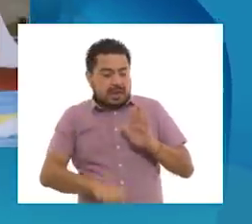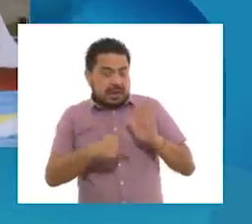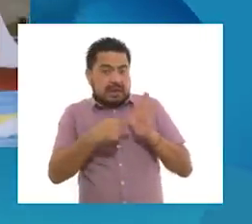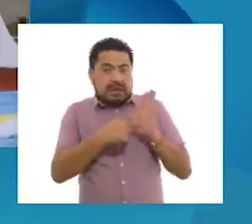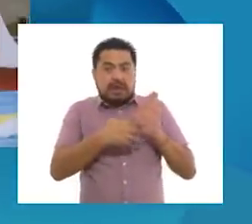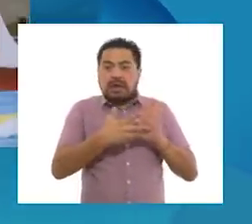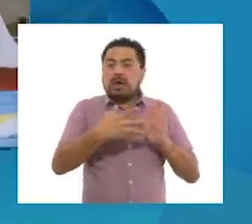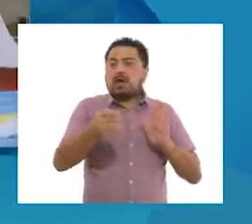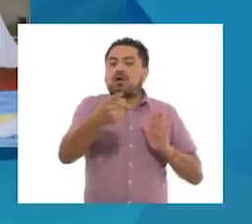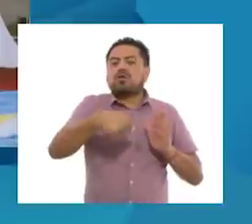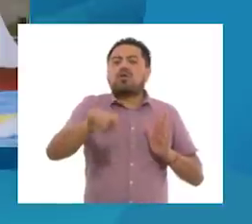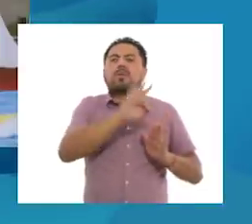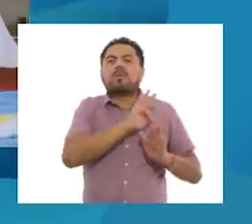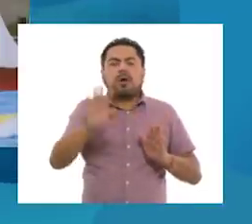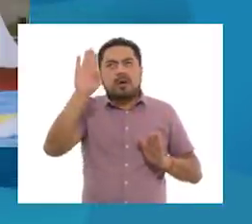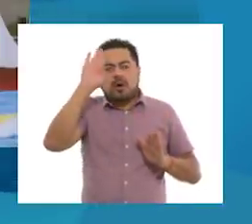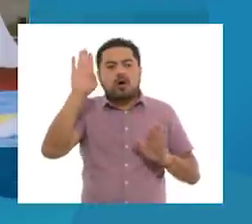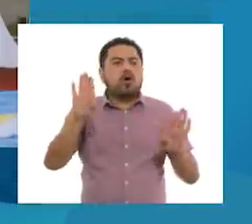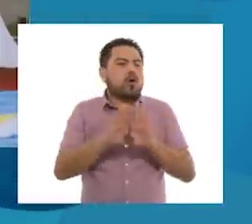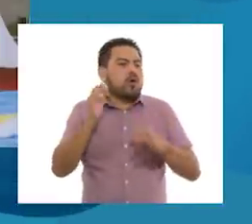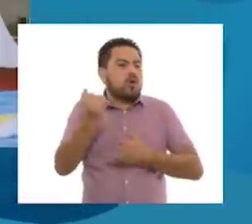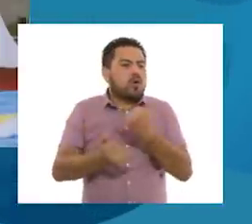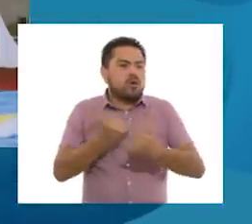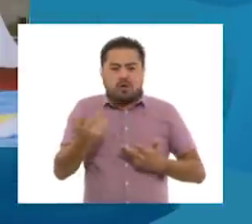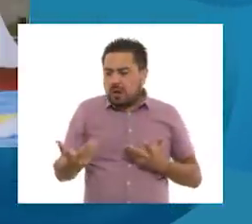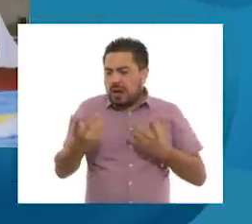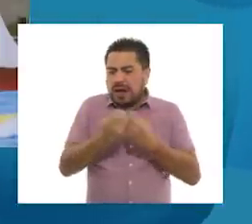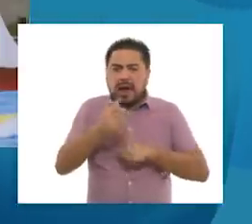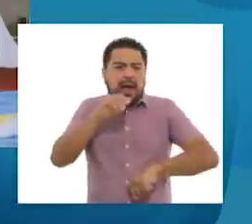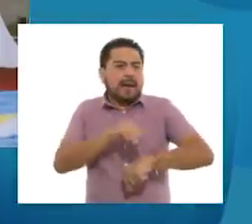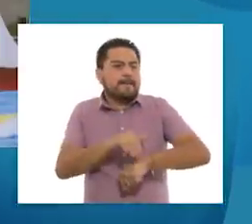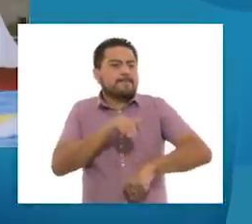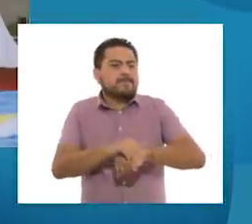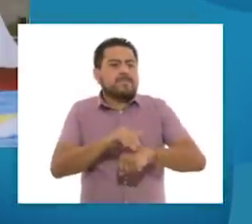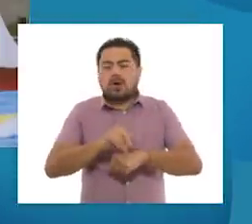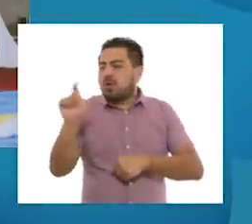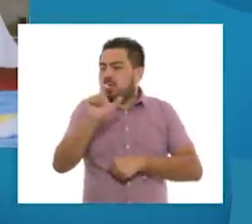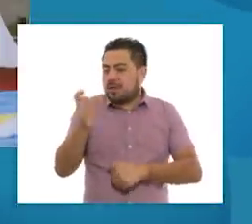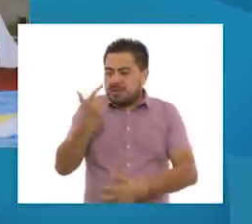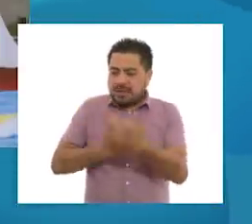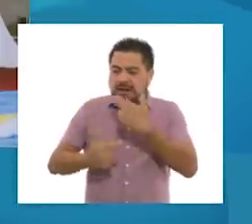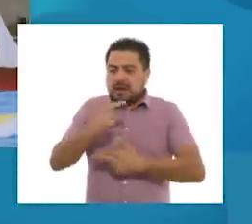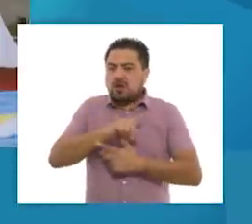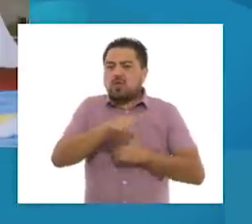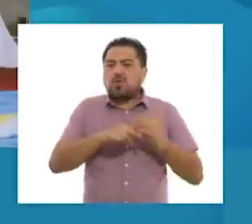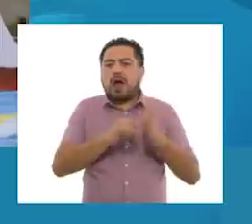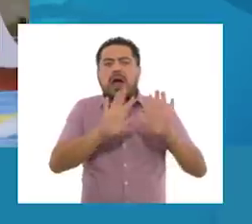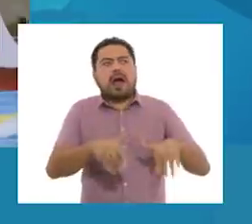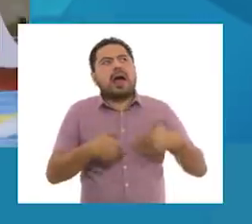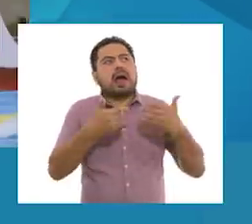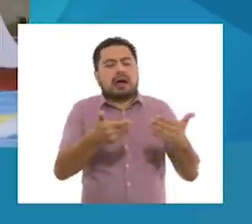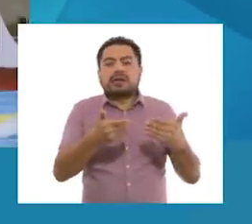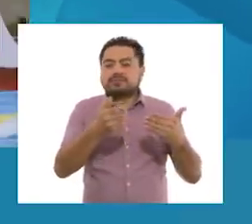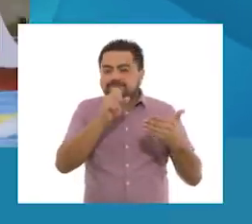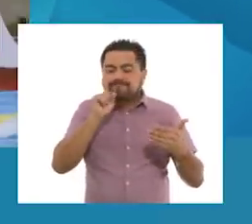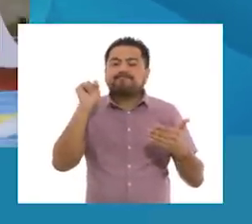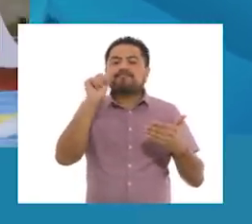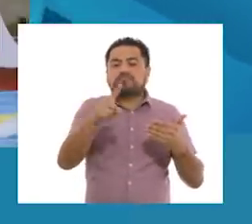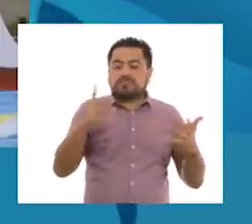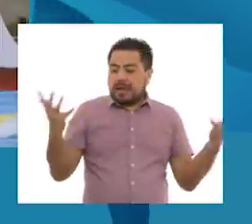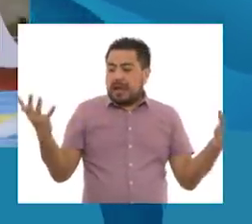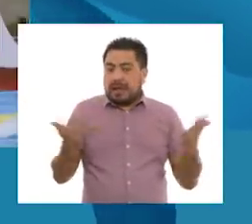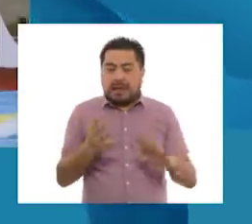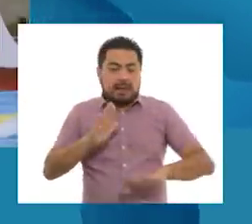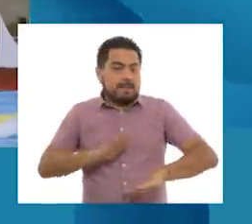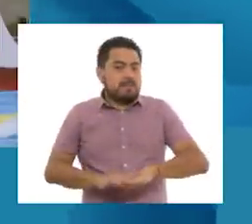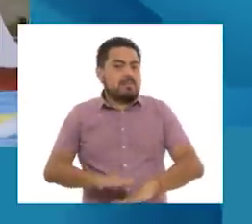podemos pensar, ¿cómo vamos a jugar con nuestras amigas y amigos cuando regresemos a espacios públicos? Y sobre todo, hacerlo